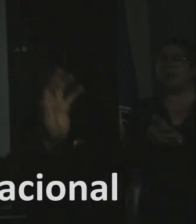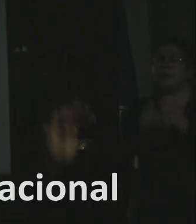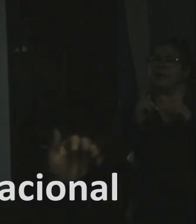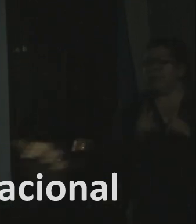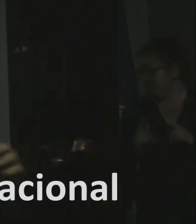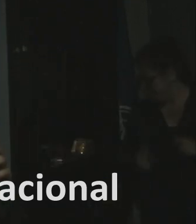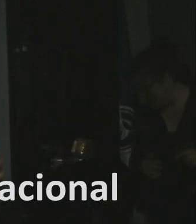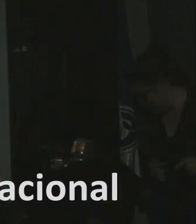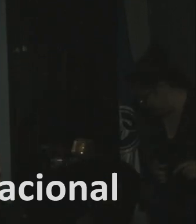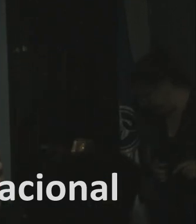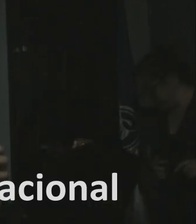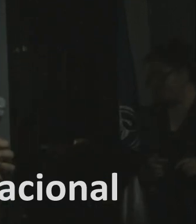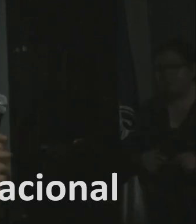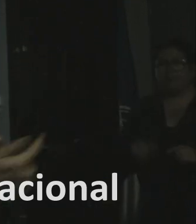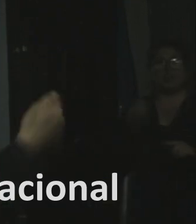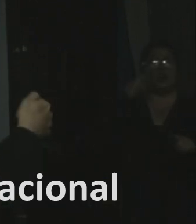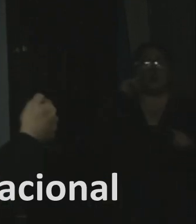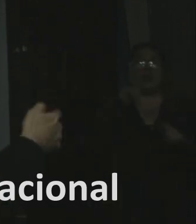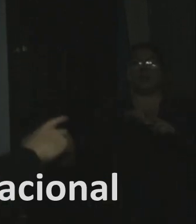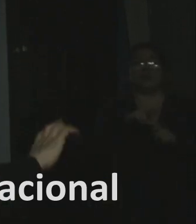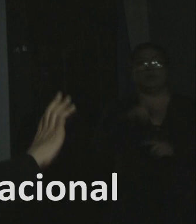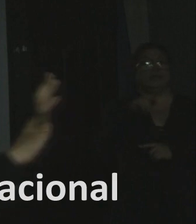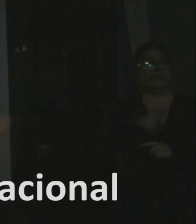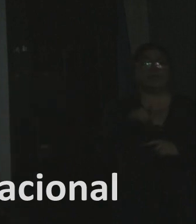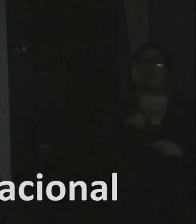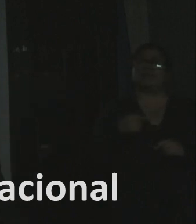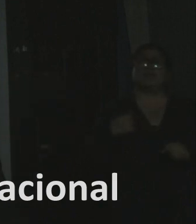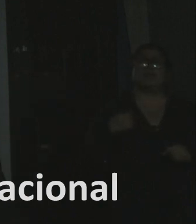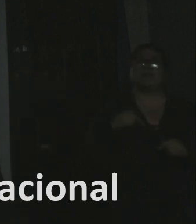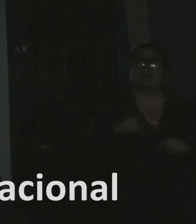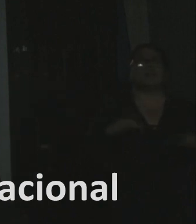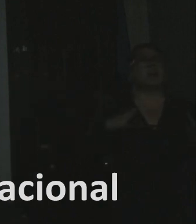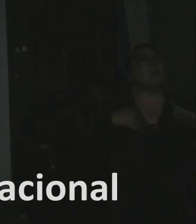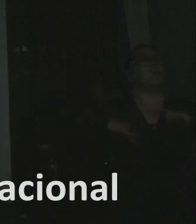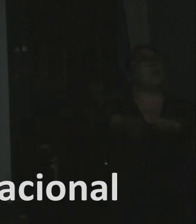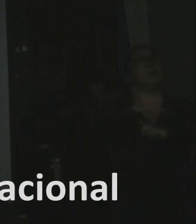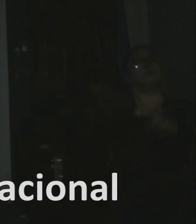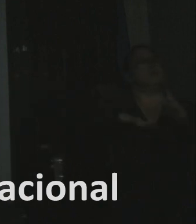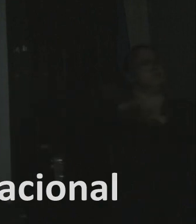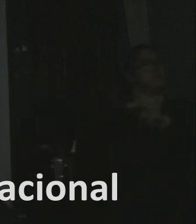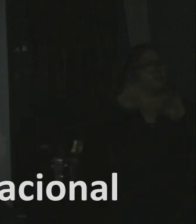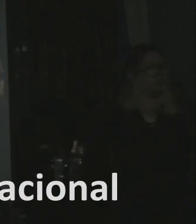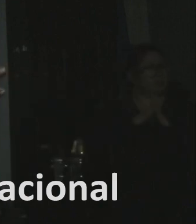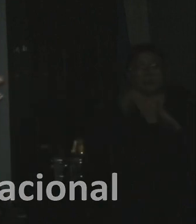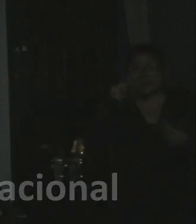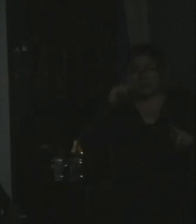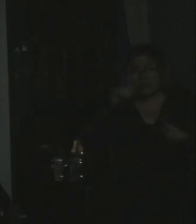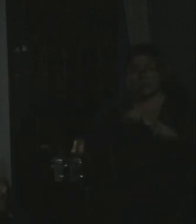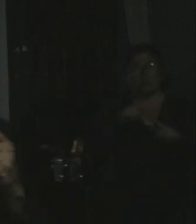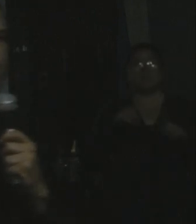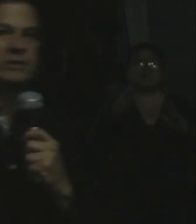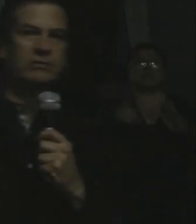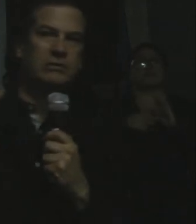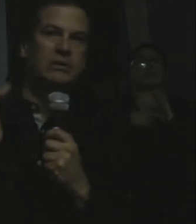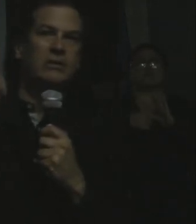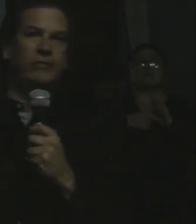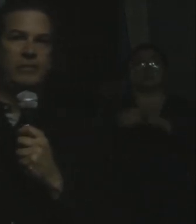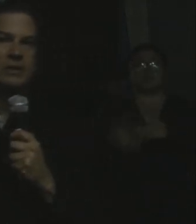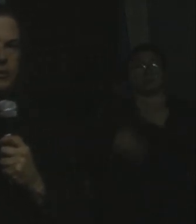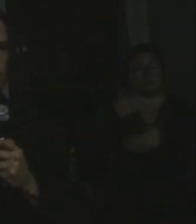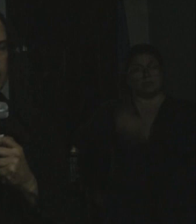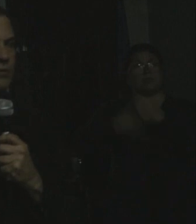pues el objetivo de esto no es eso, esto es una contextualización nada más, pero el objetivo es mostrar el